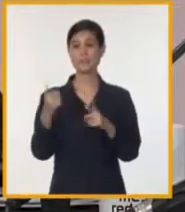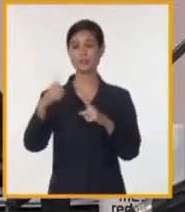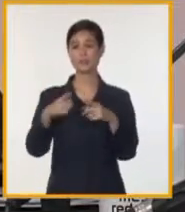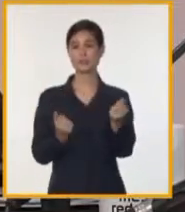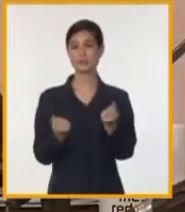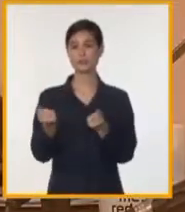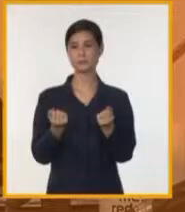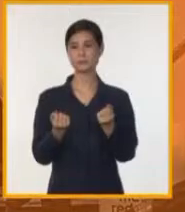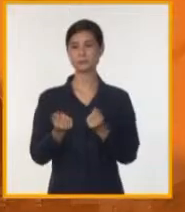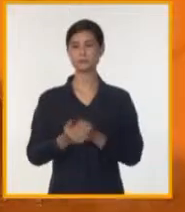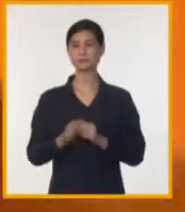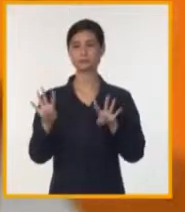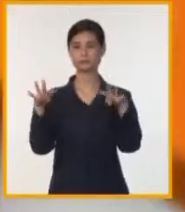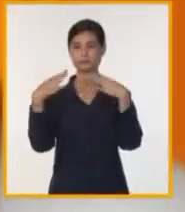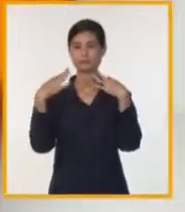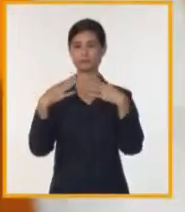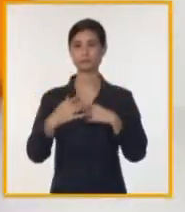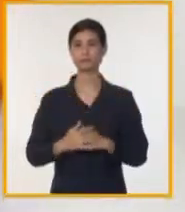Acompáñenos.